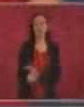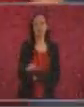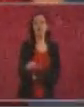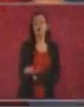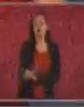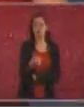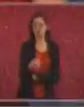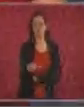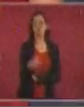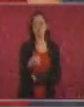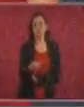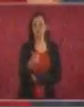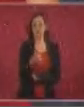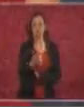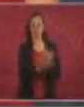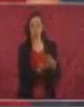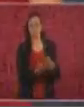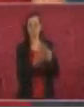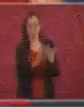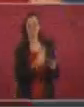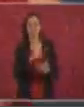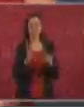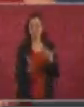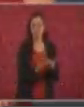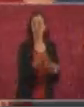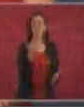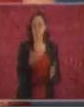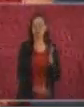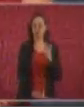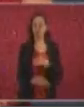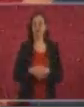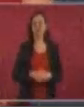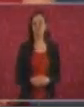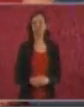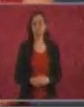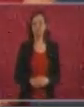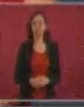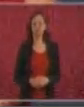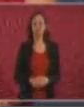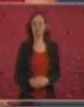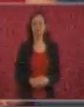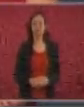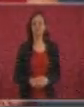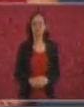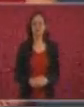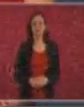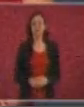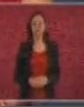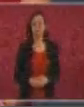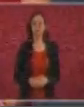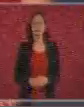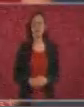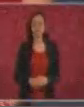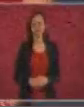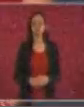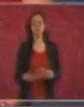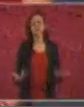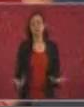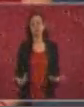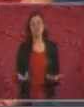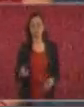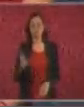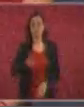que decir que en otros años se partía de un pronóstico del 3% y lo iban